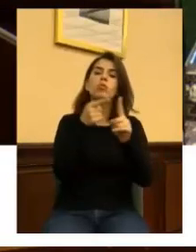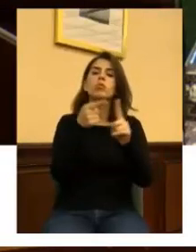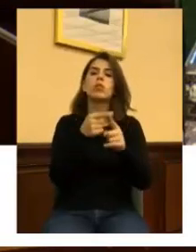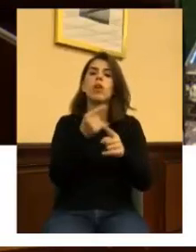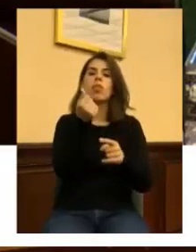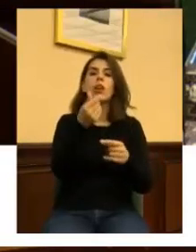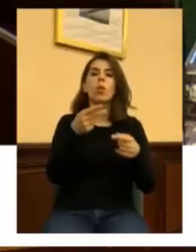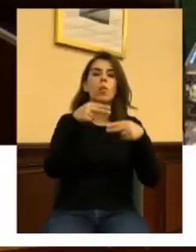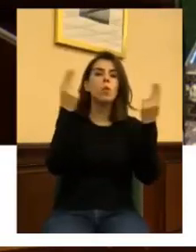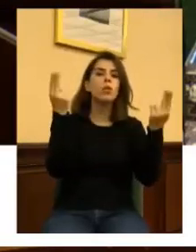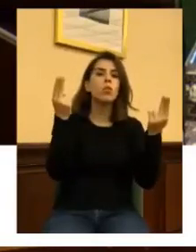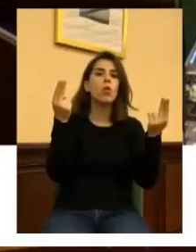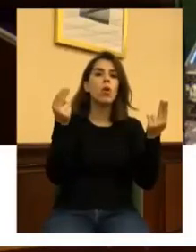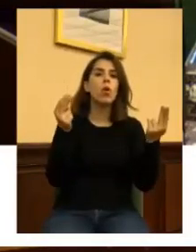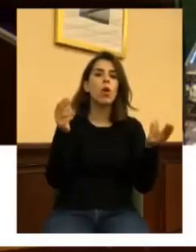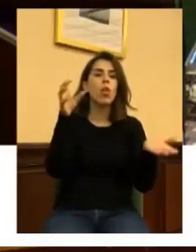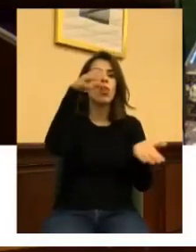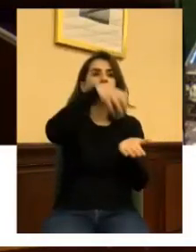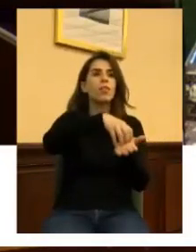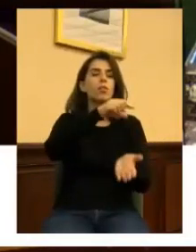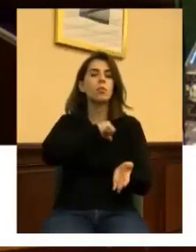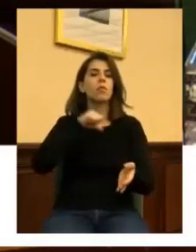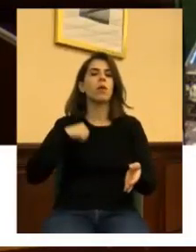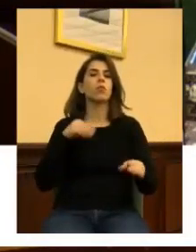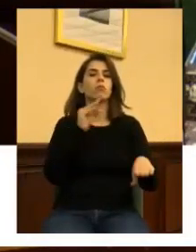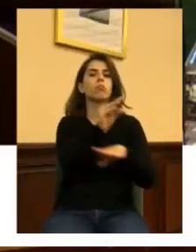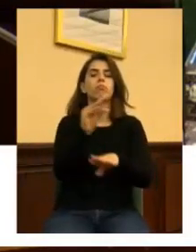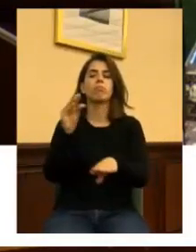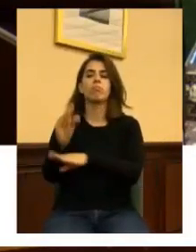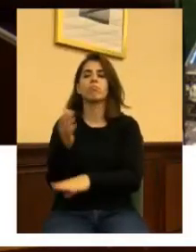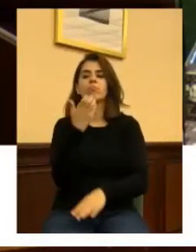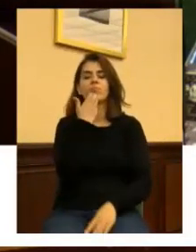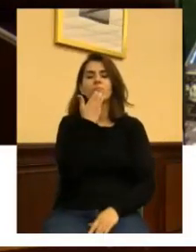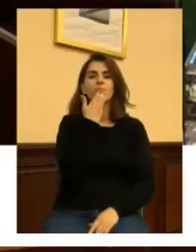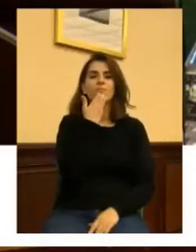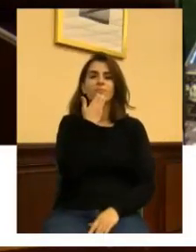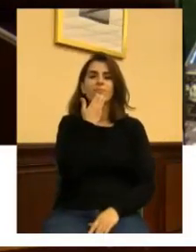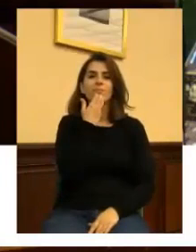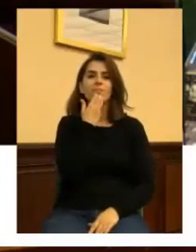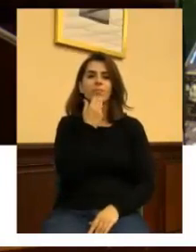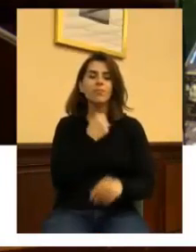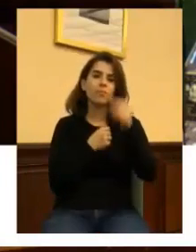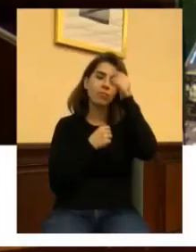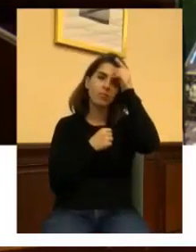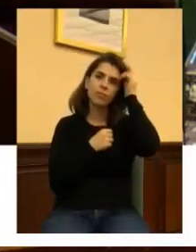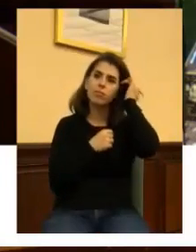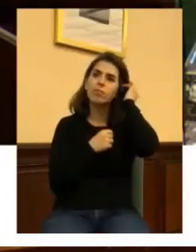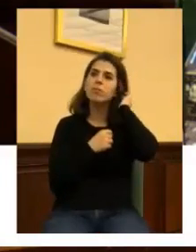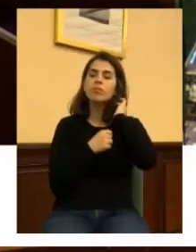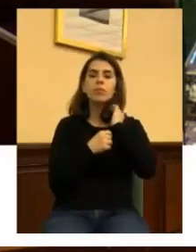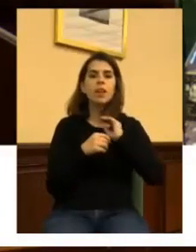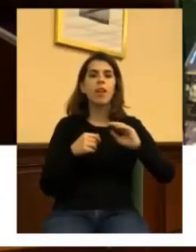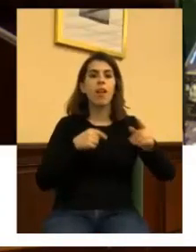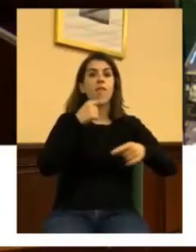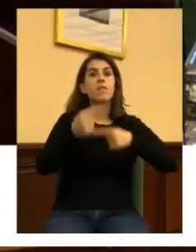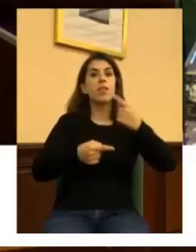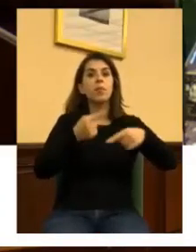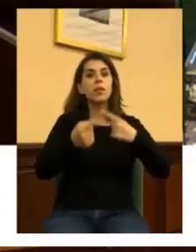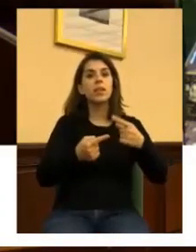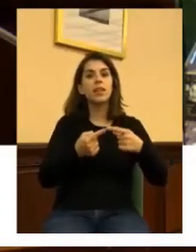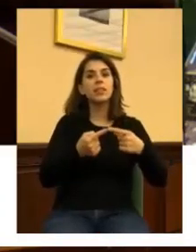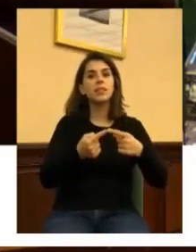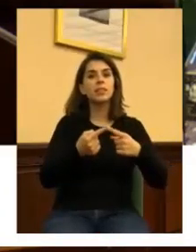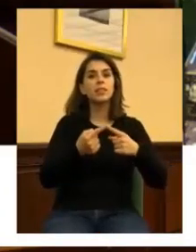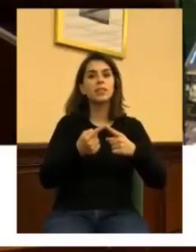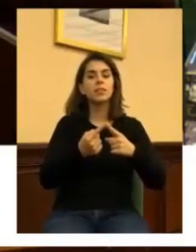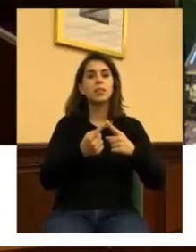dinero público a los centros privados. Por ejemplo, que no se puedan cobrar cuotas a las familias para las